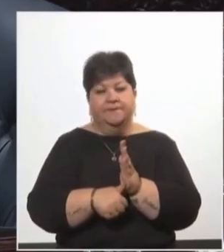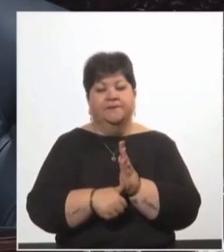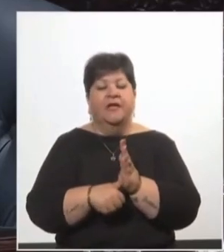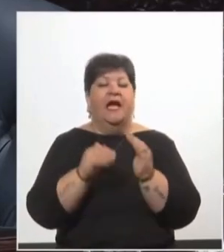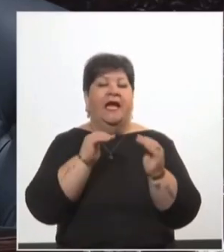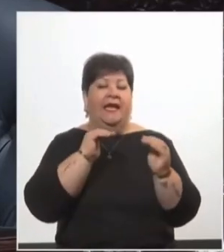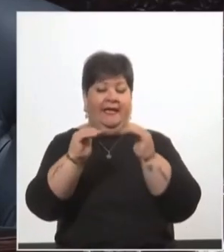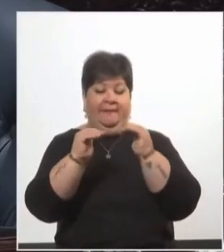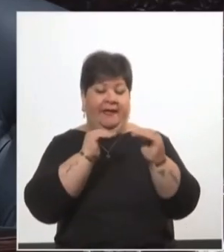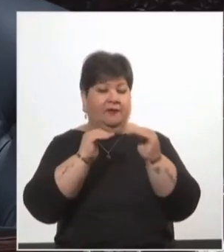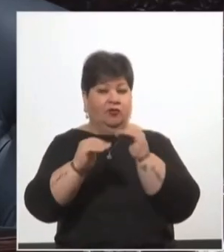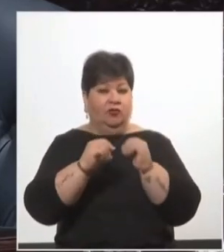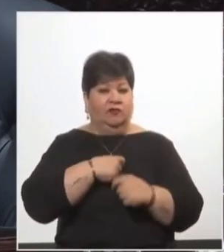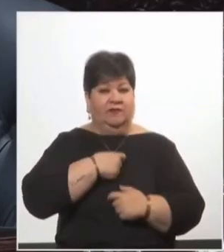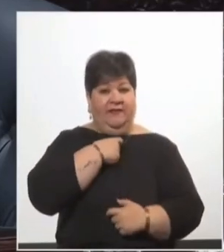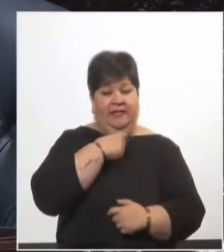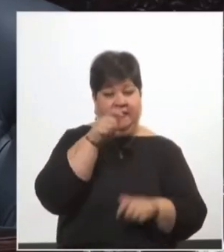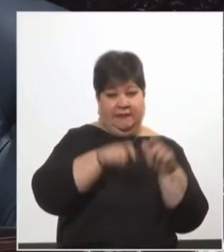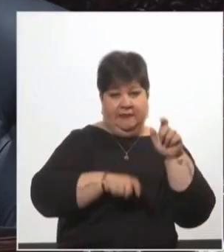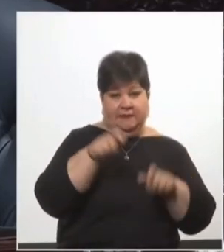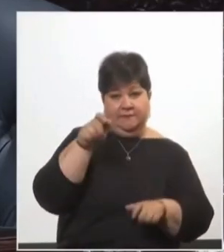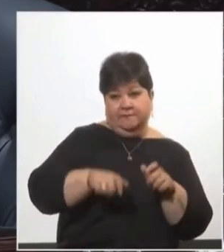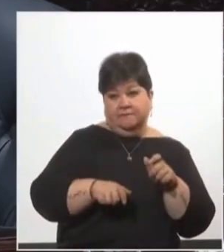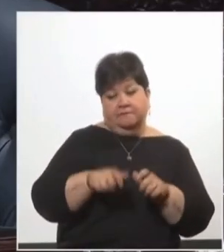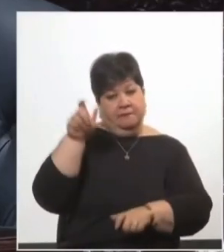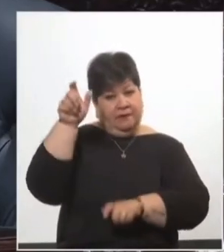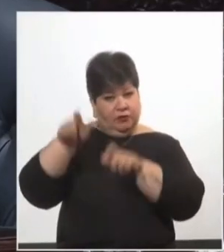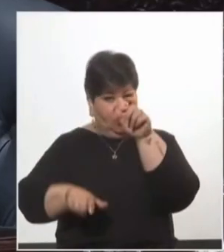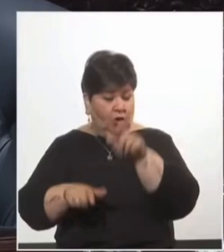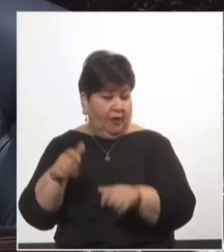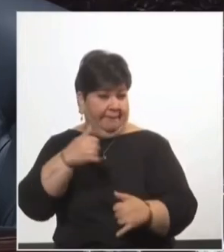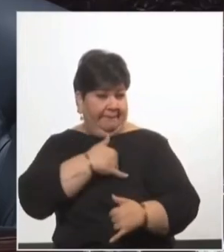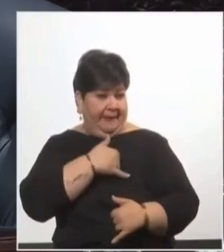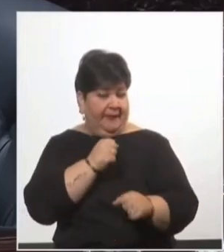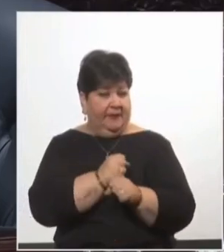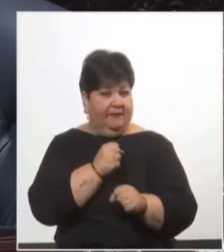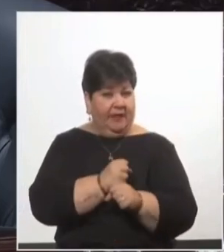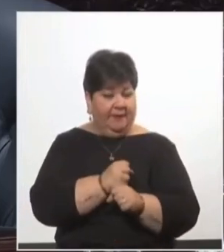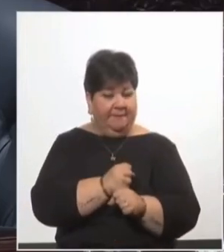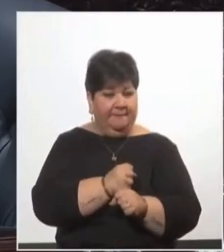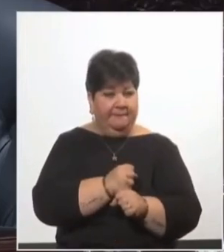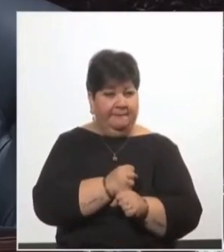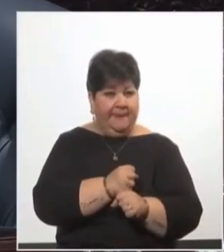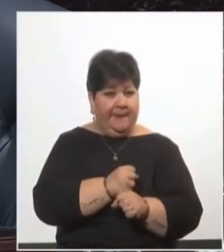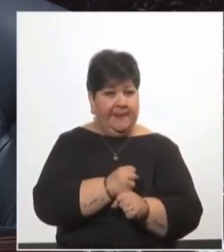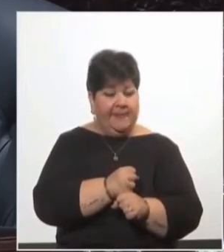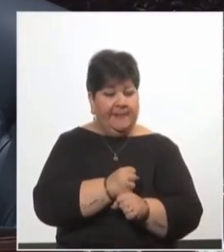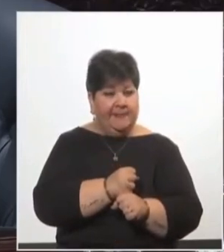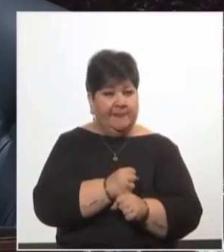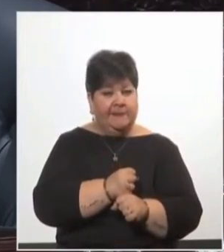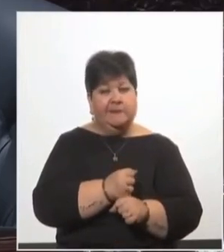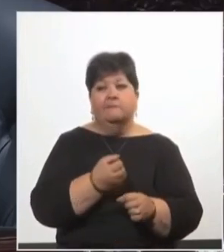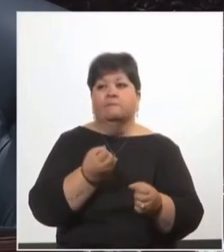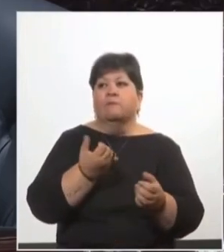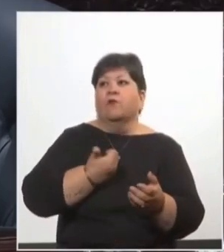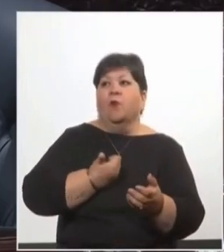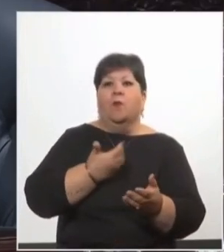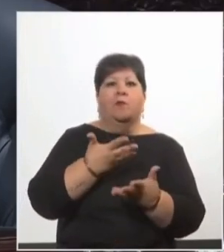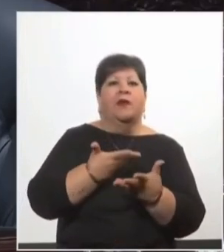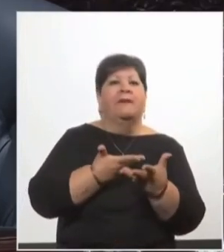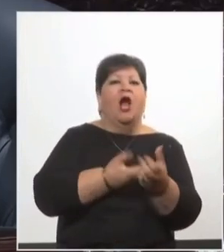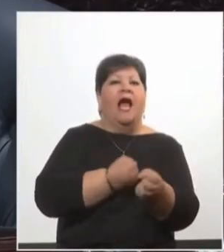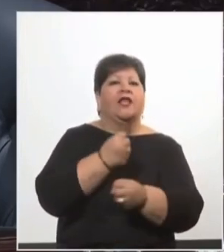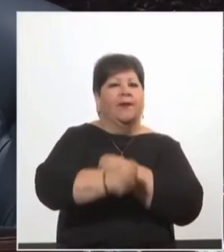equiparación de civiles a los beneficios del personal militar propiamente dicho, como las bonificaciones por